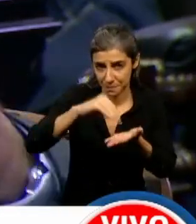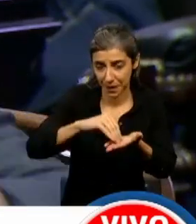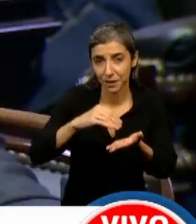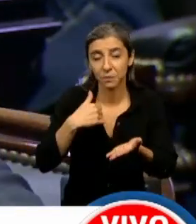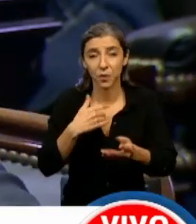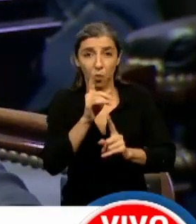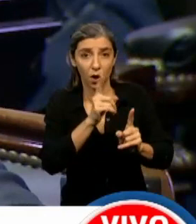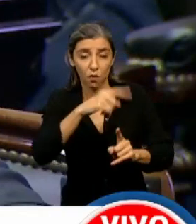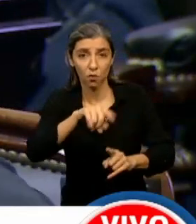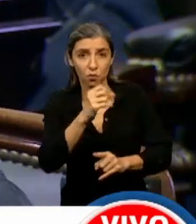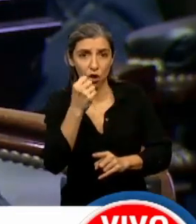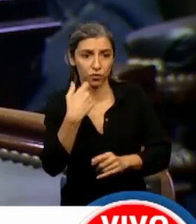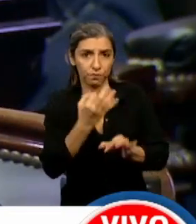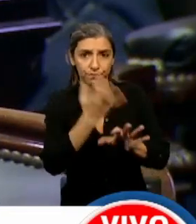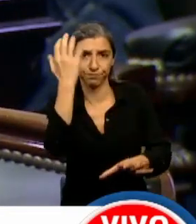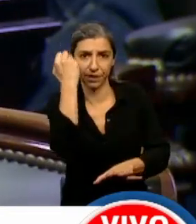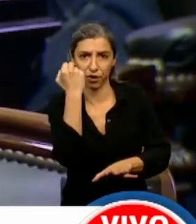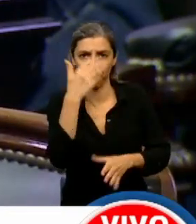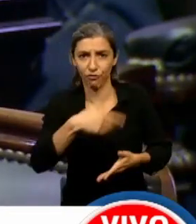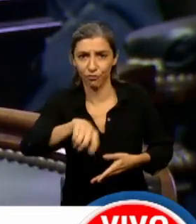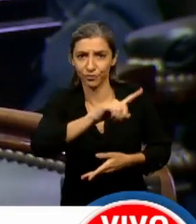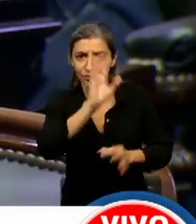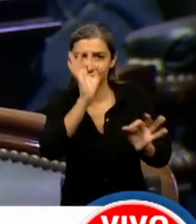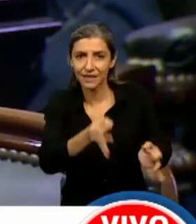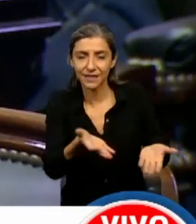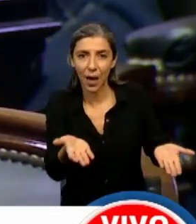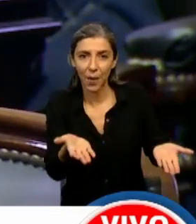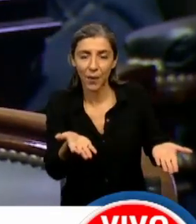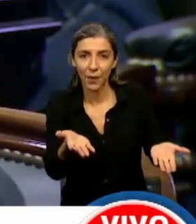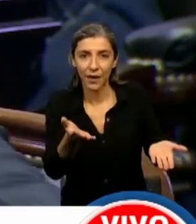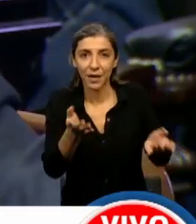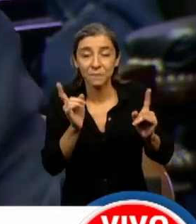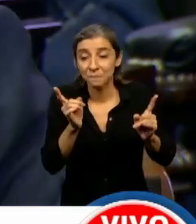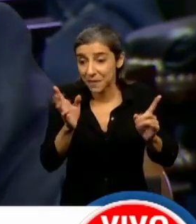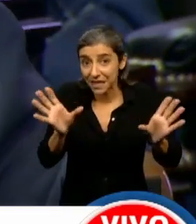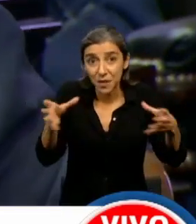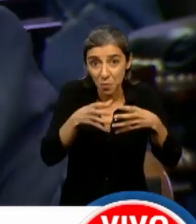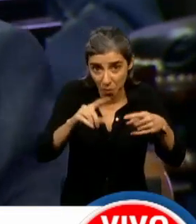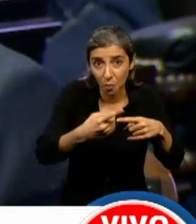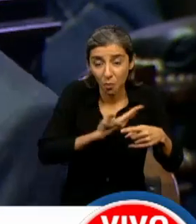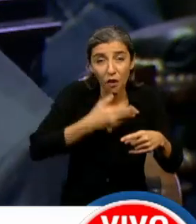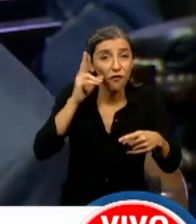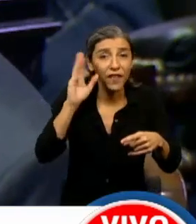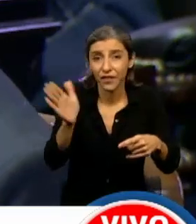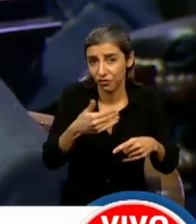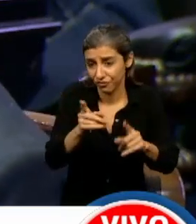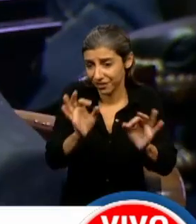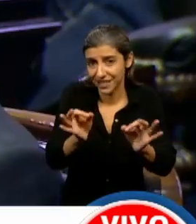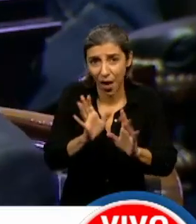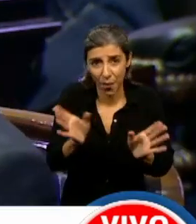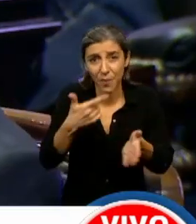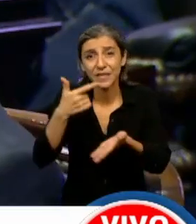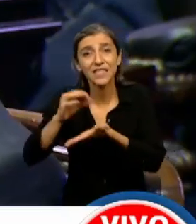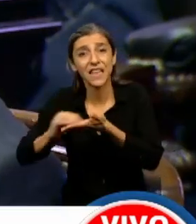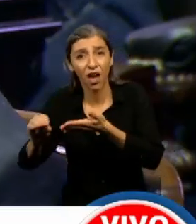economistas referentes económicos del frente de todos en esta cámara diputados también lo dijeron senadores del